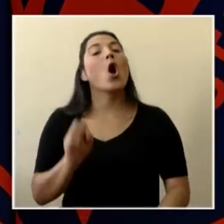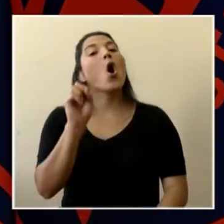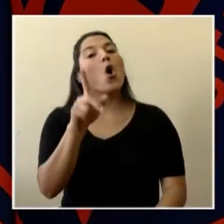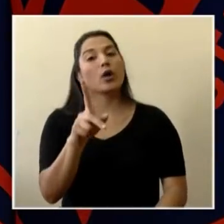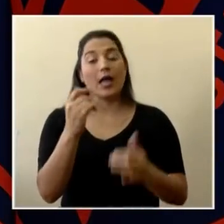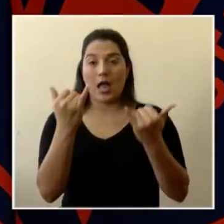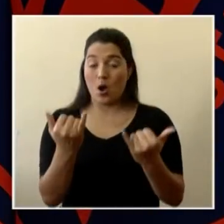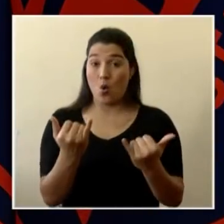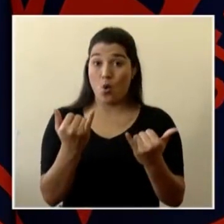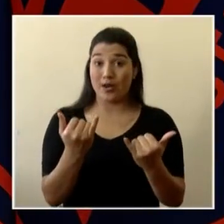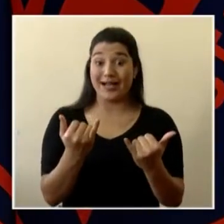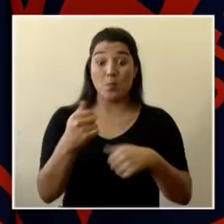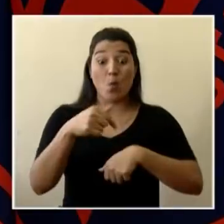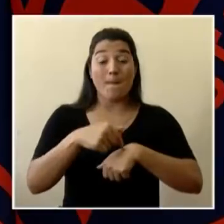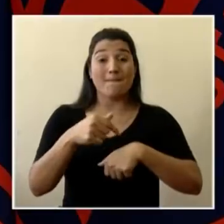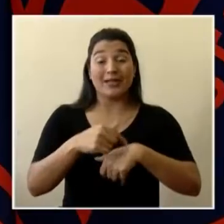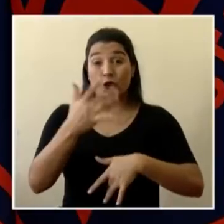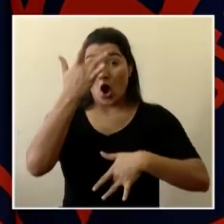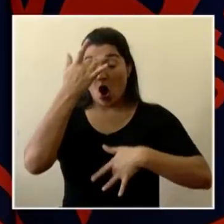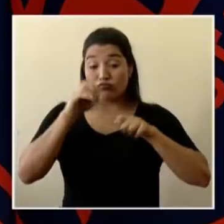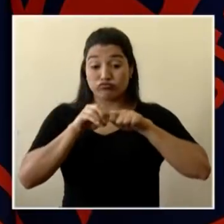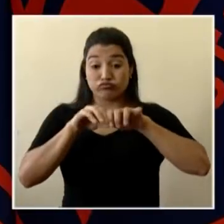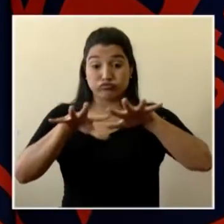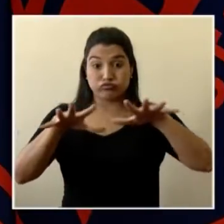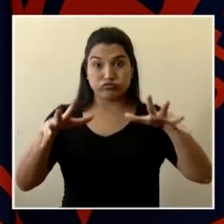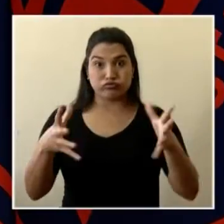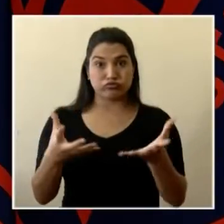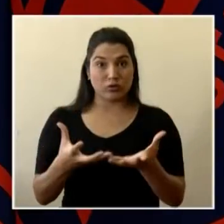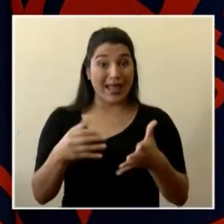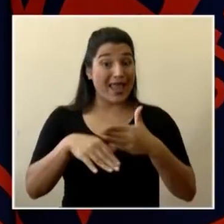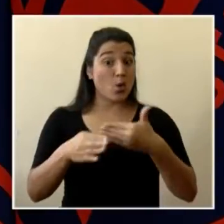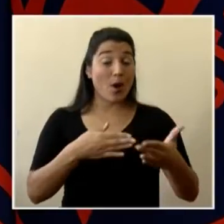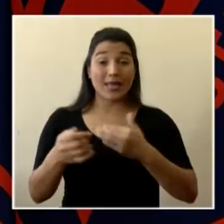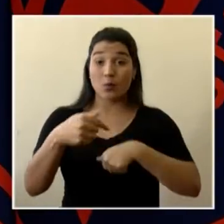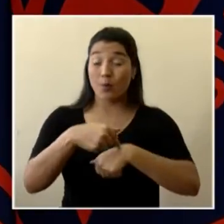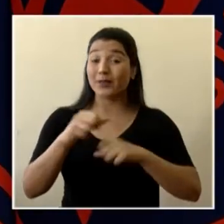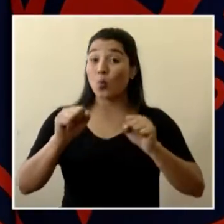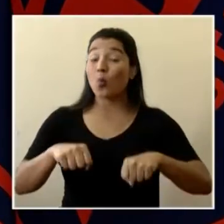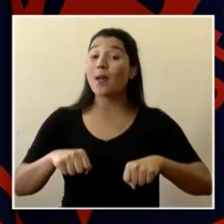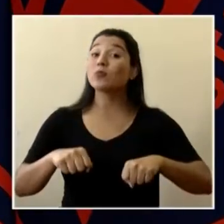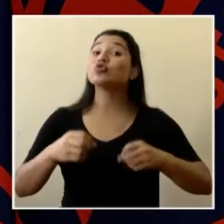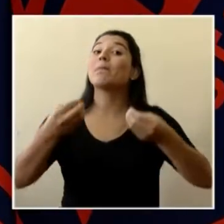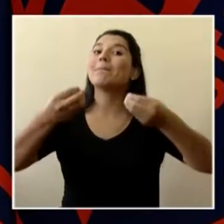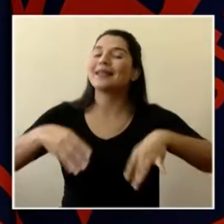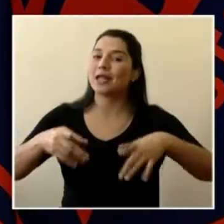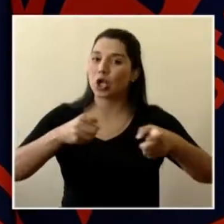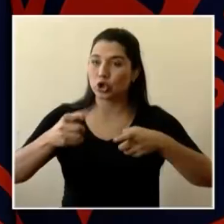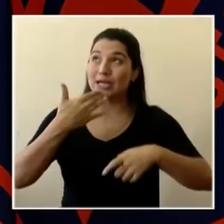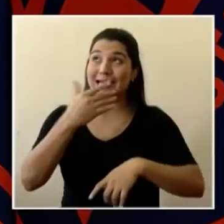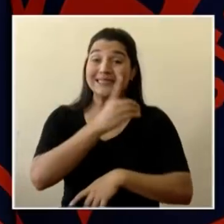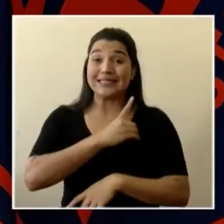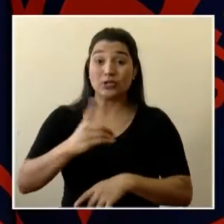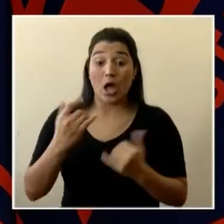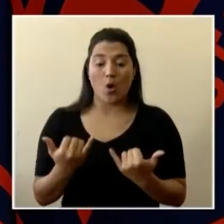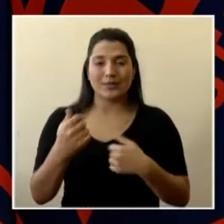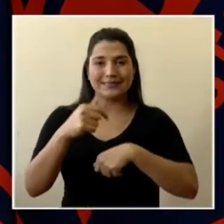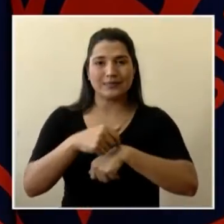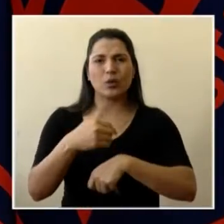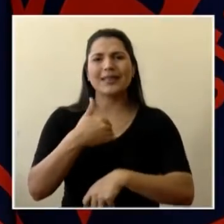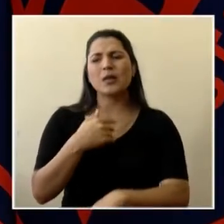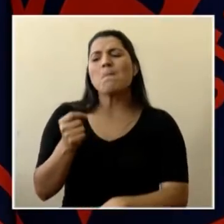una pandemia. Es una situación global que en cualquier momento se nos puede salir de las manos. Gracias a Dios, aquí en estos momentos